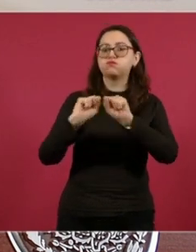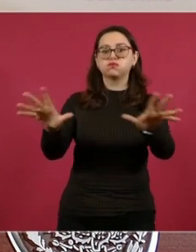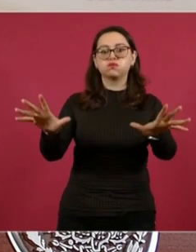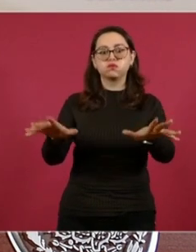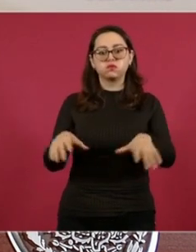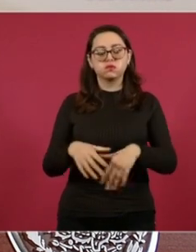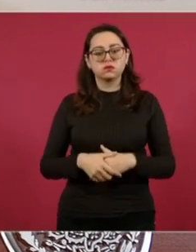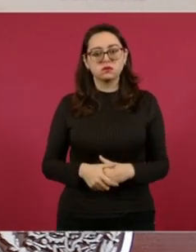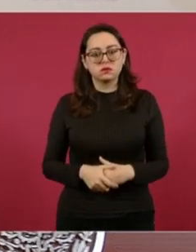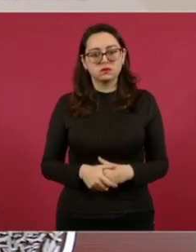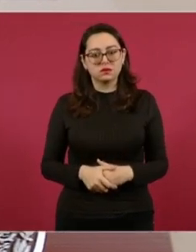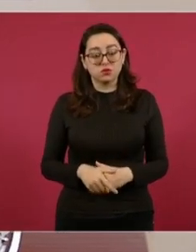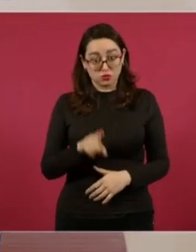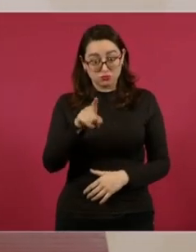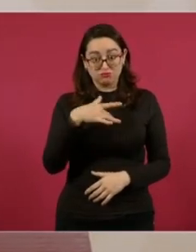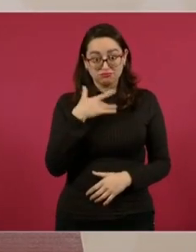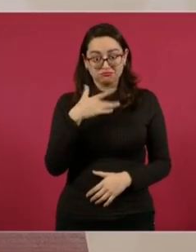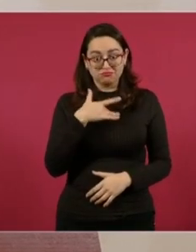Pues la verdad